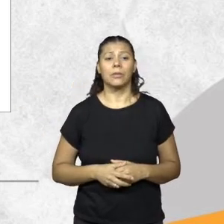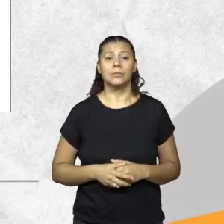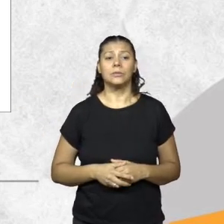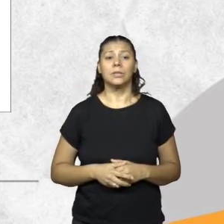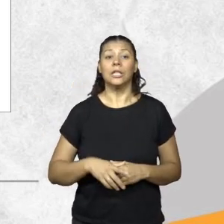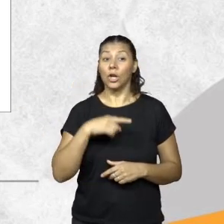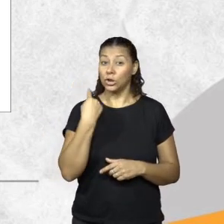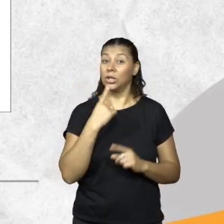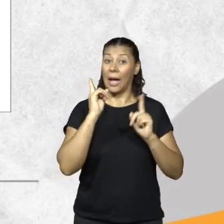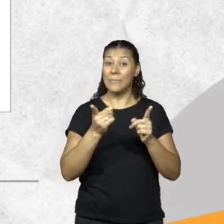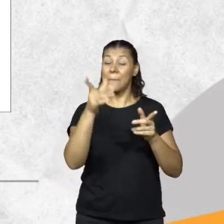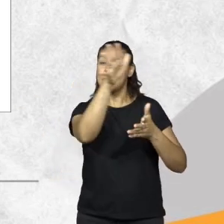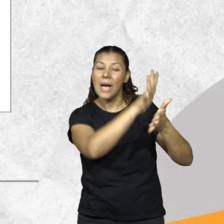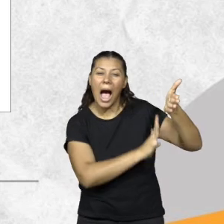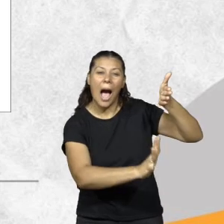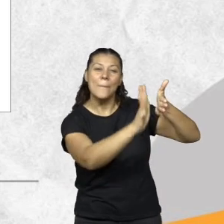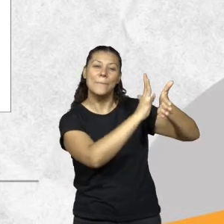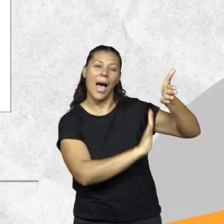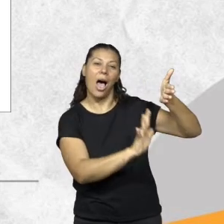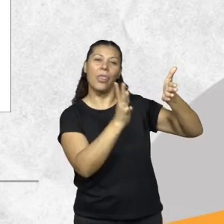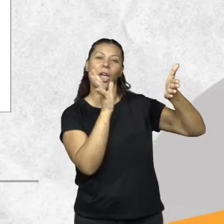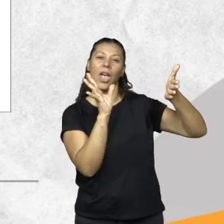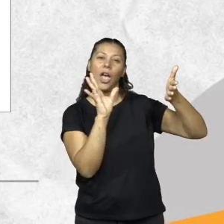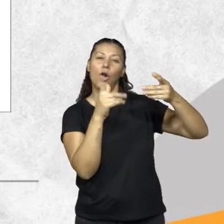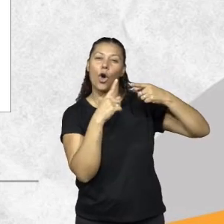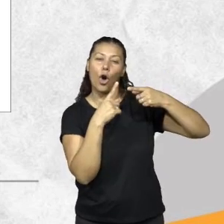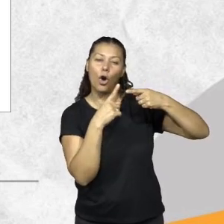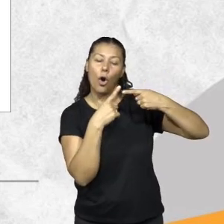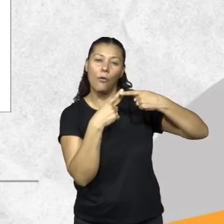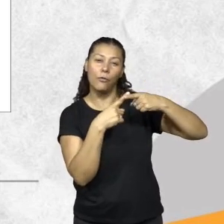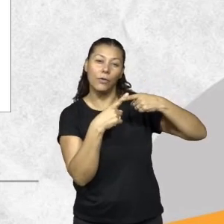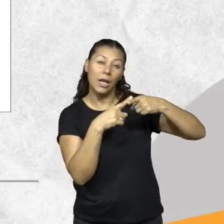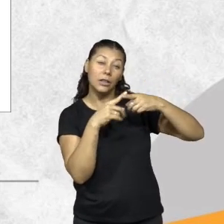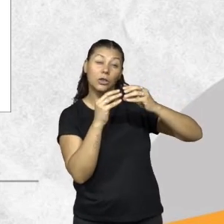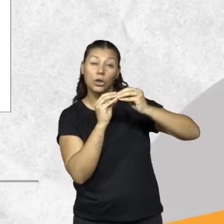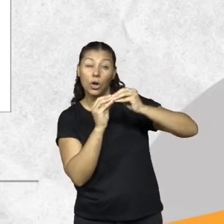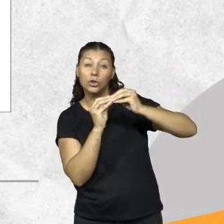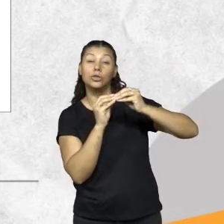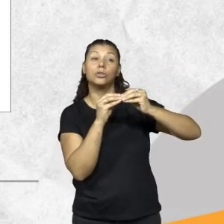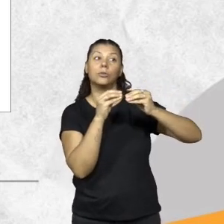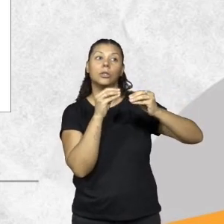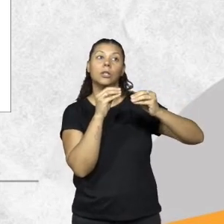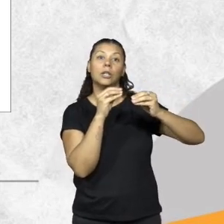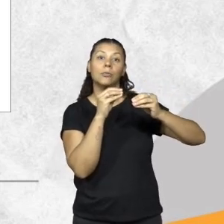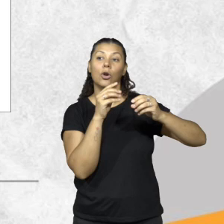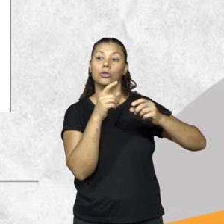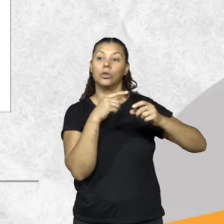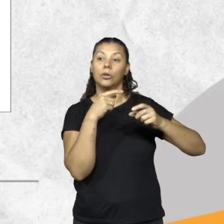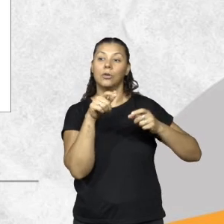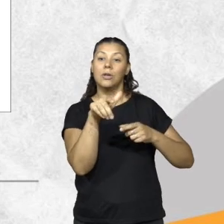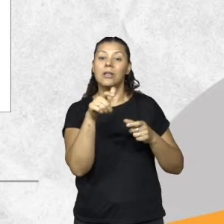conflictos y potencialidades en torno a qué está pasando con esa laguna porque lo que nos gustaría es que el